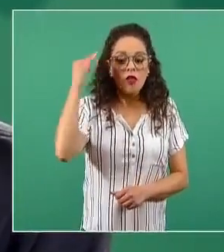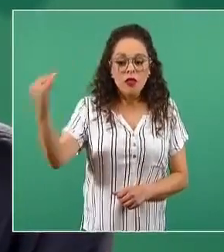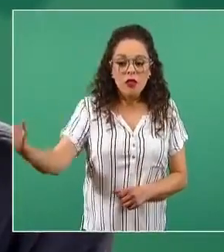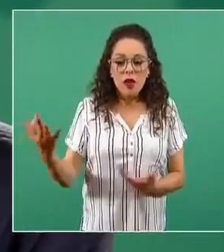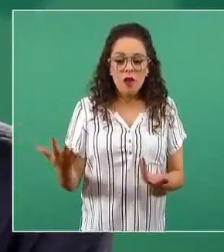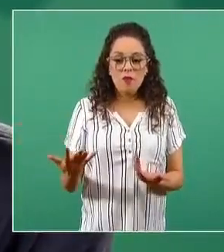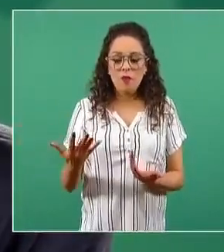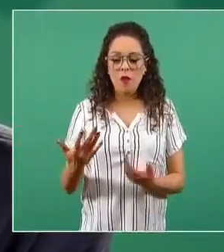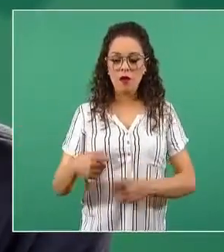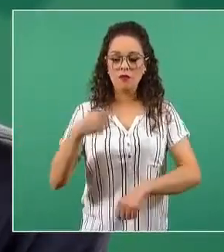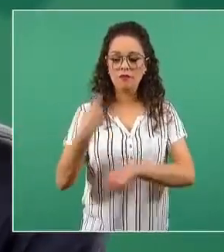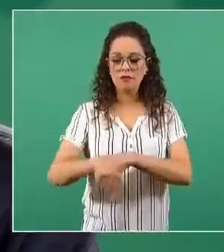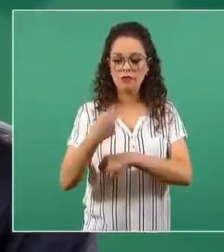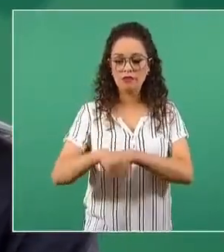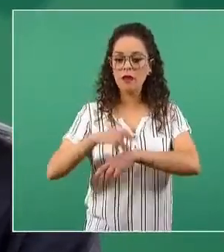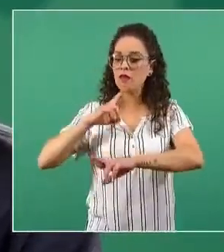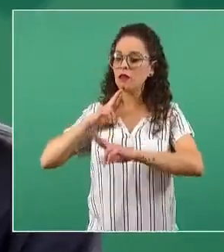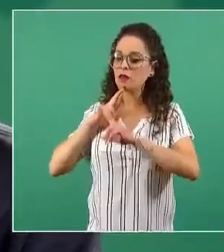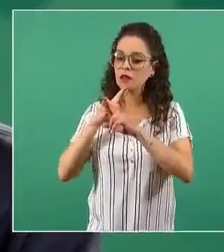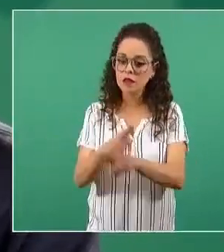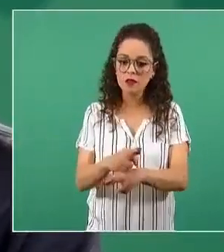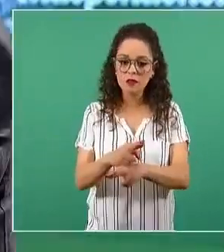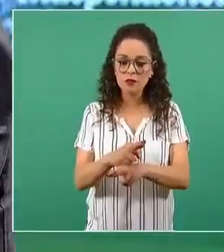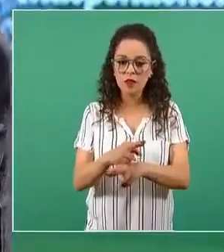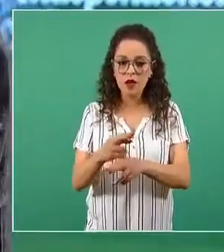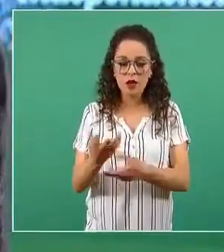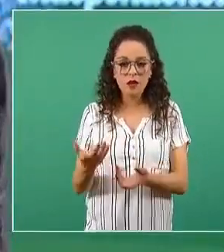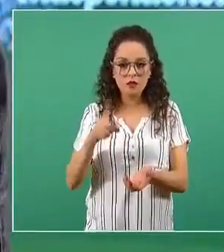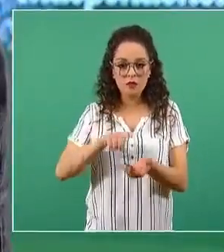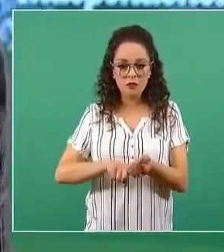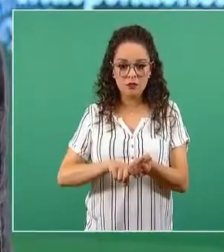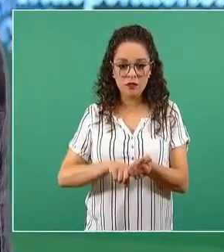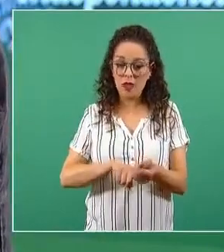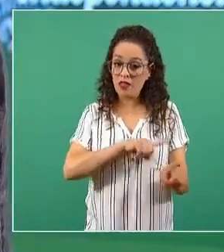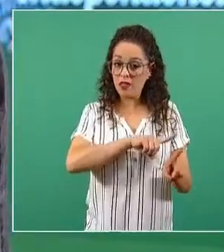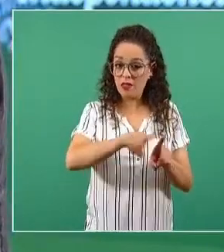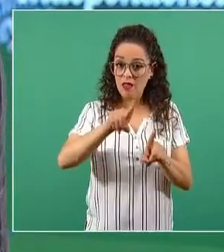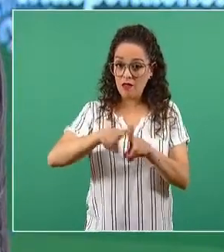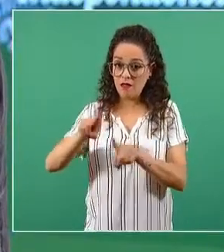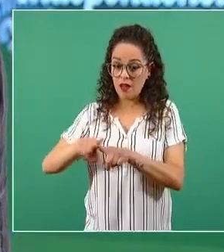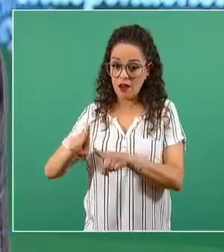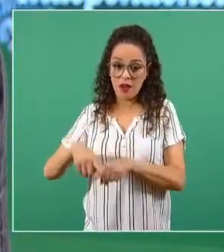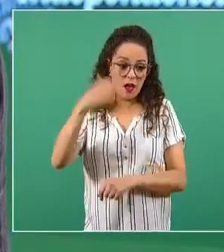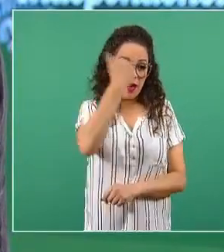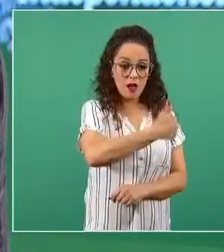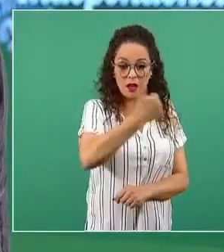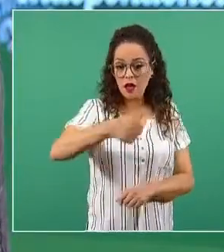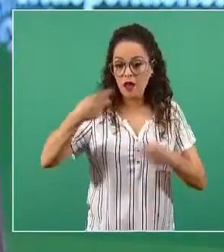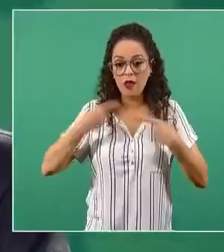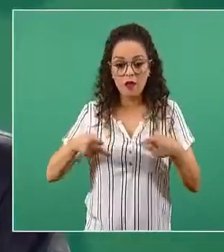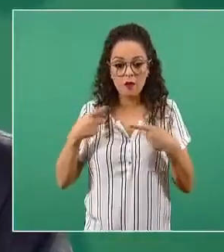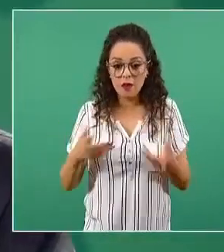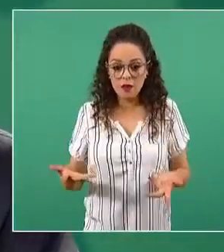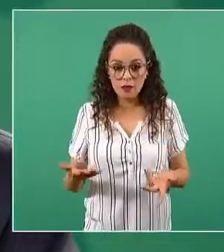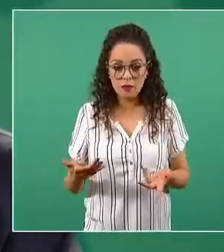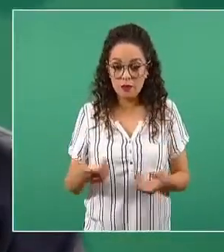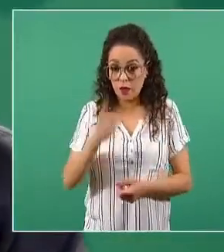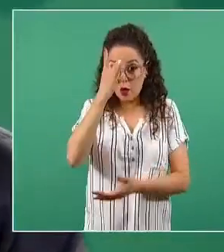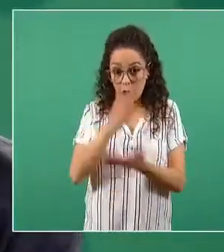la intensidad, la magnitud de la respuesta es sumamente variable de persona a persona. Pero no solo